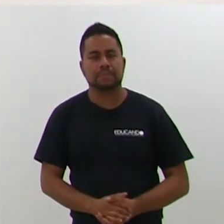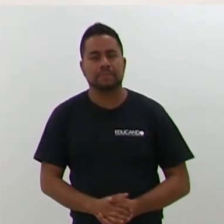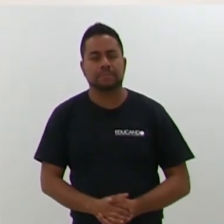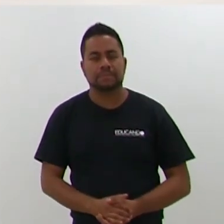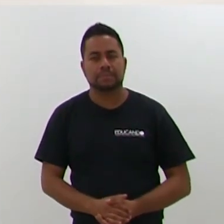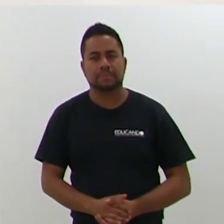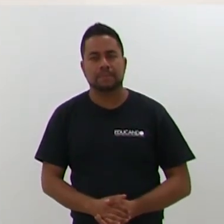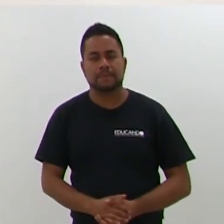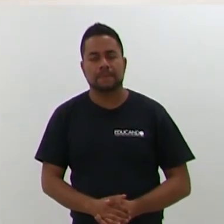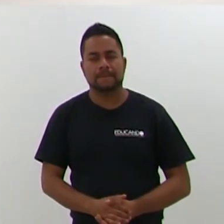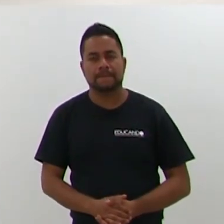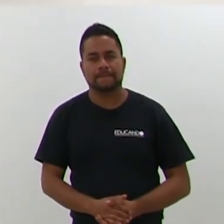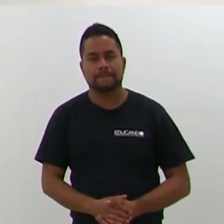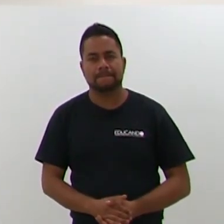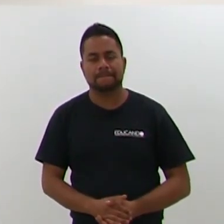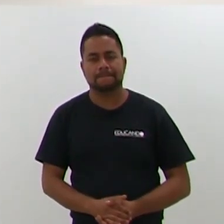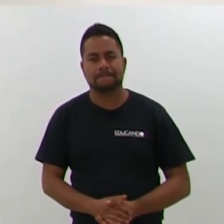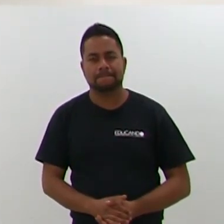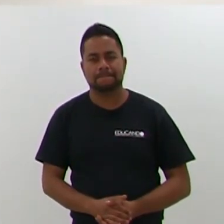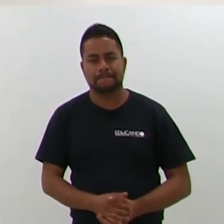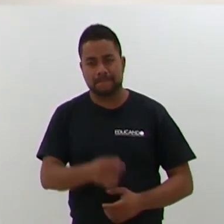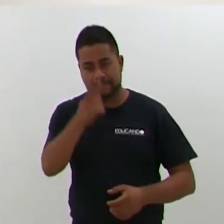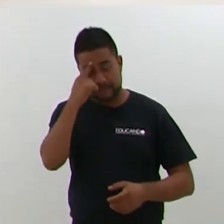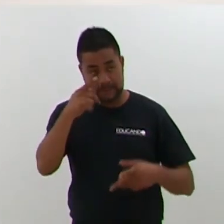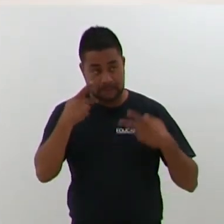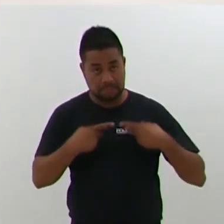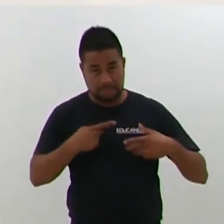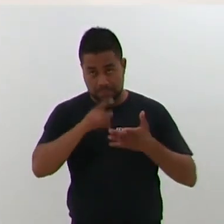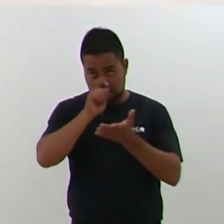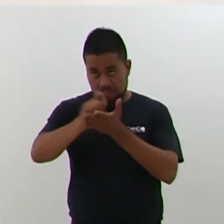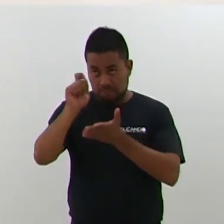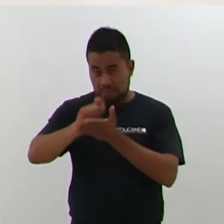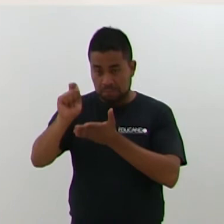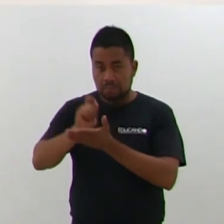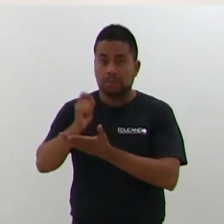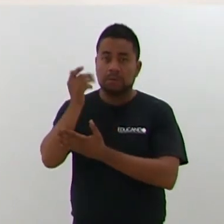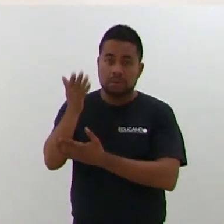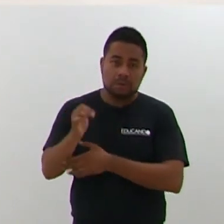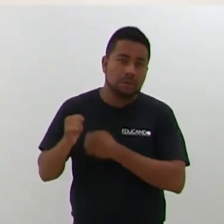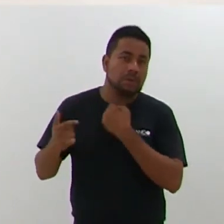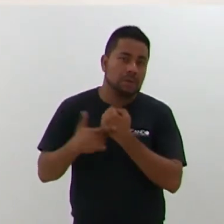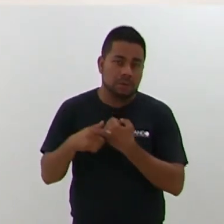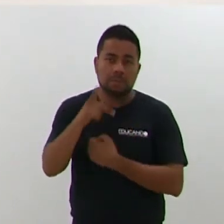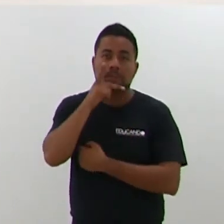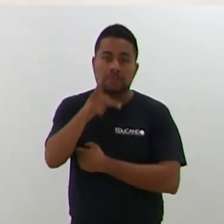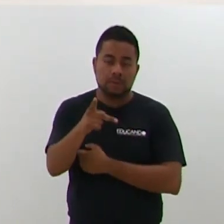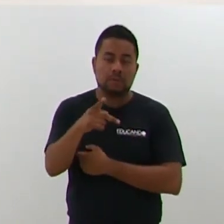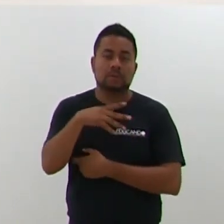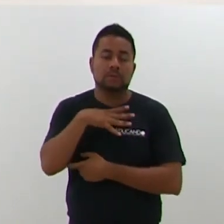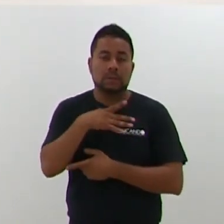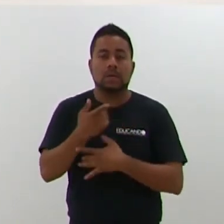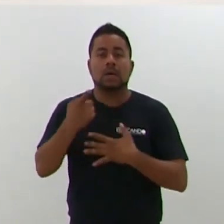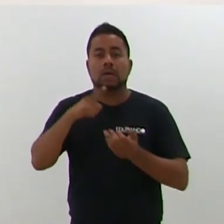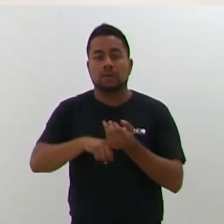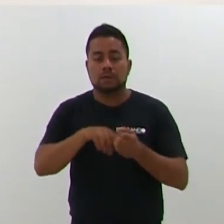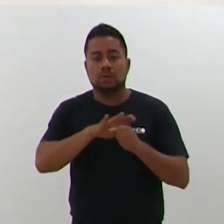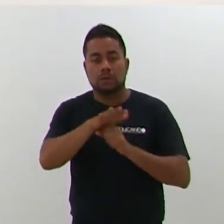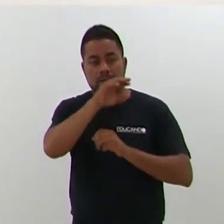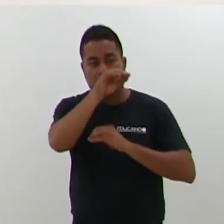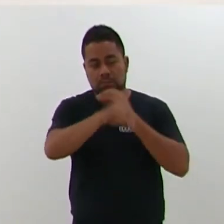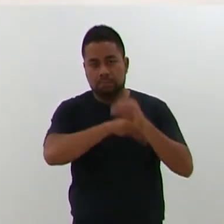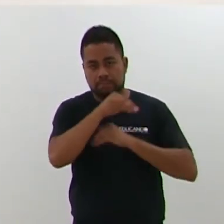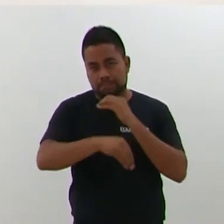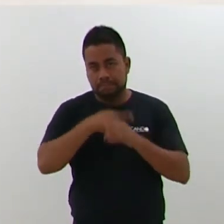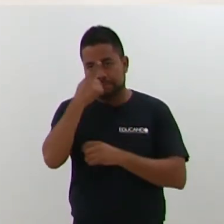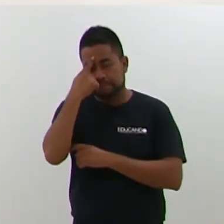pidió a la persona que lo escribió buscar palabras que tuvieran la aplicación